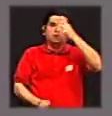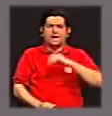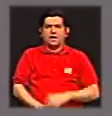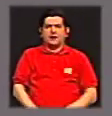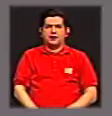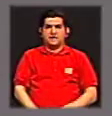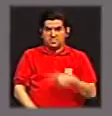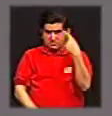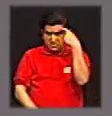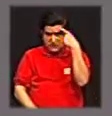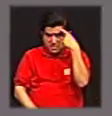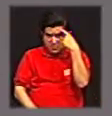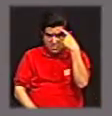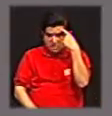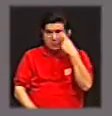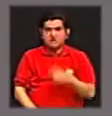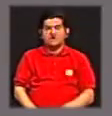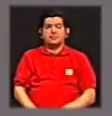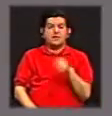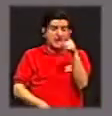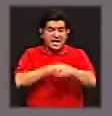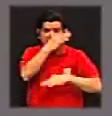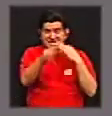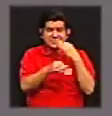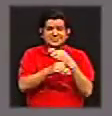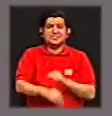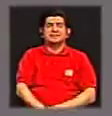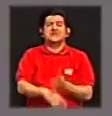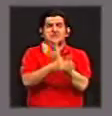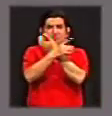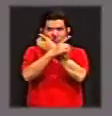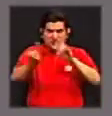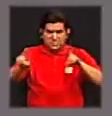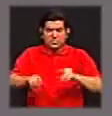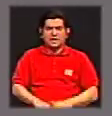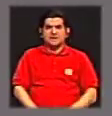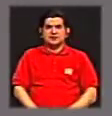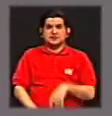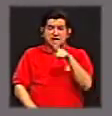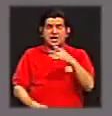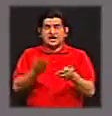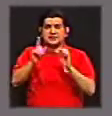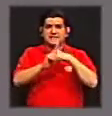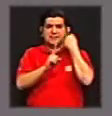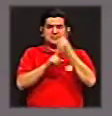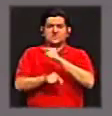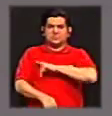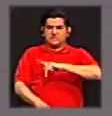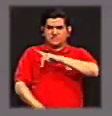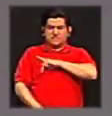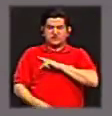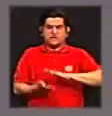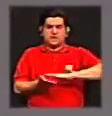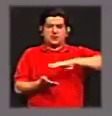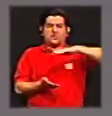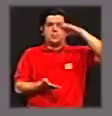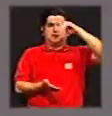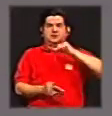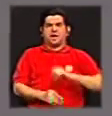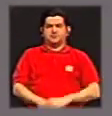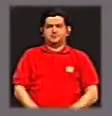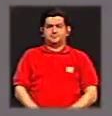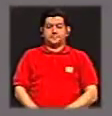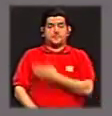Para el caso de, en este tipo de democracias también el personalismo puede aumentar. Entonces,